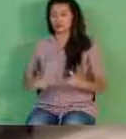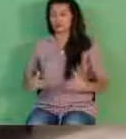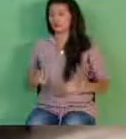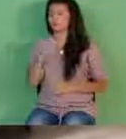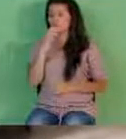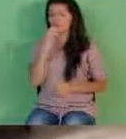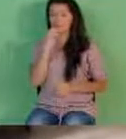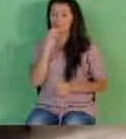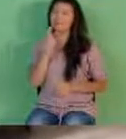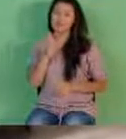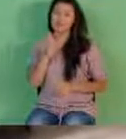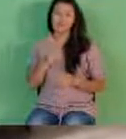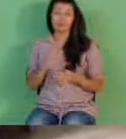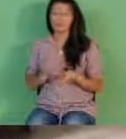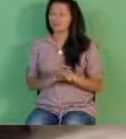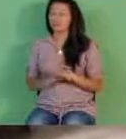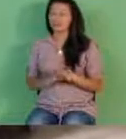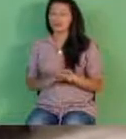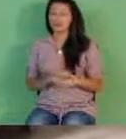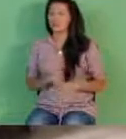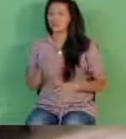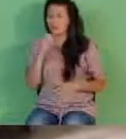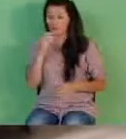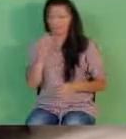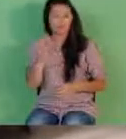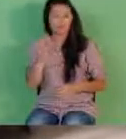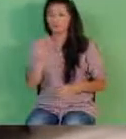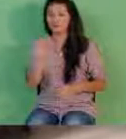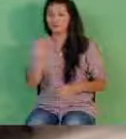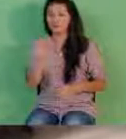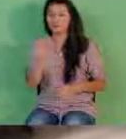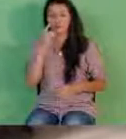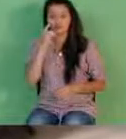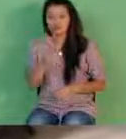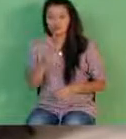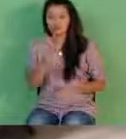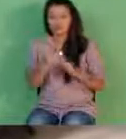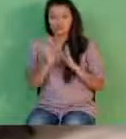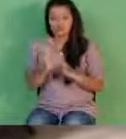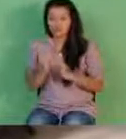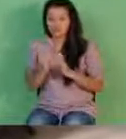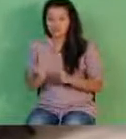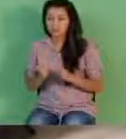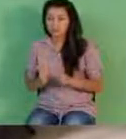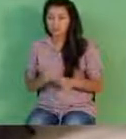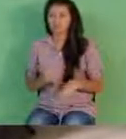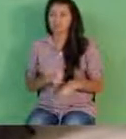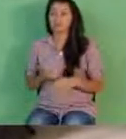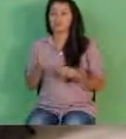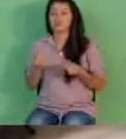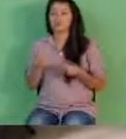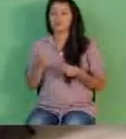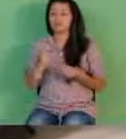decía la doctora Pamela es cierto A ver cuando uno tiene un hijo de 24 horas 24 horas con los ojos puestos porque es que los niños son demasiado